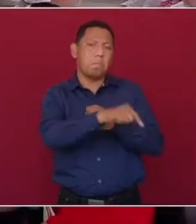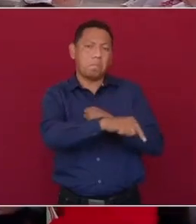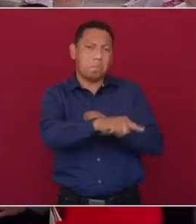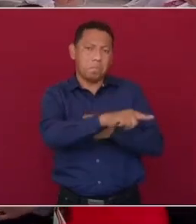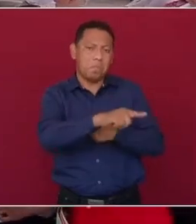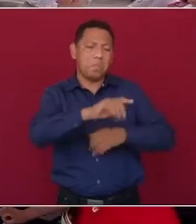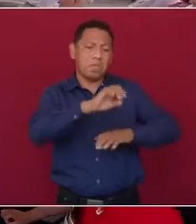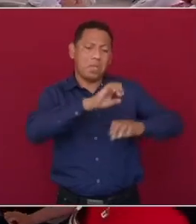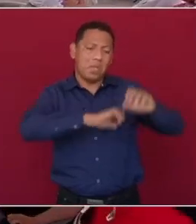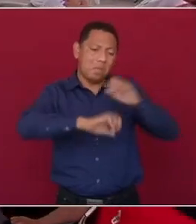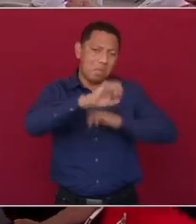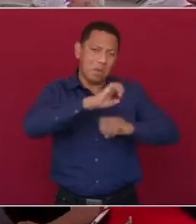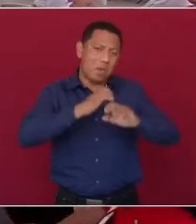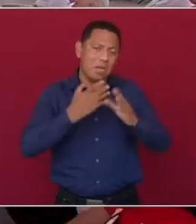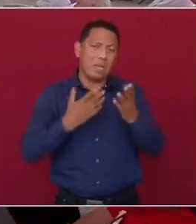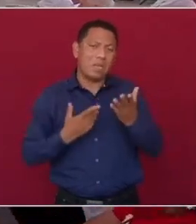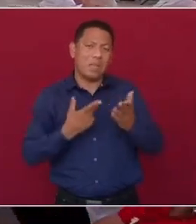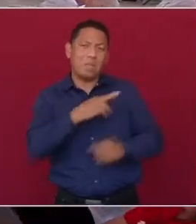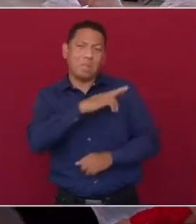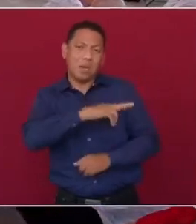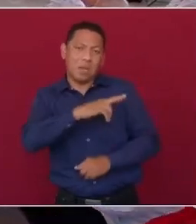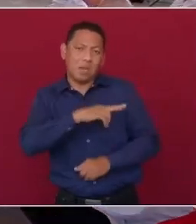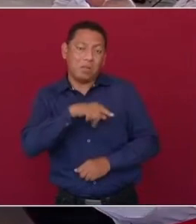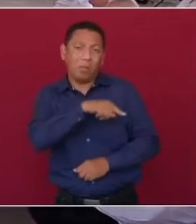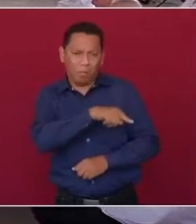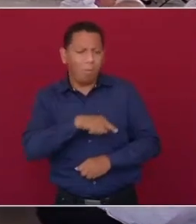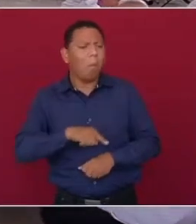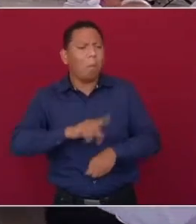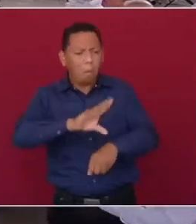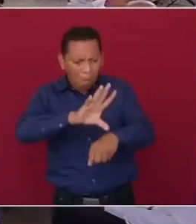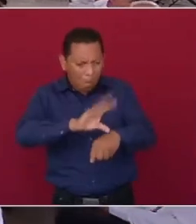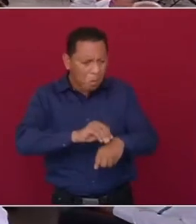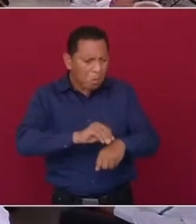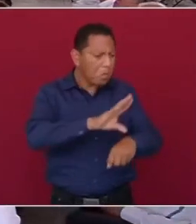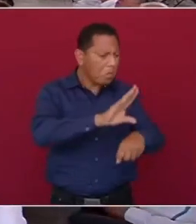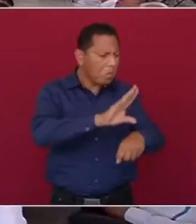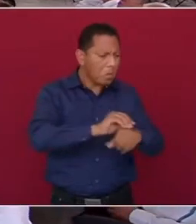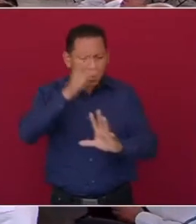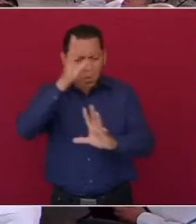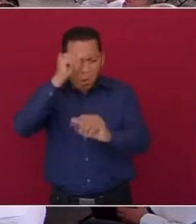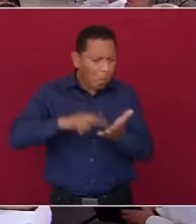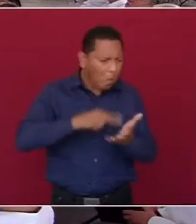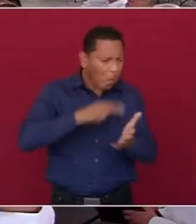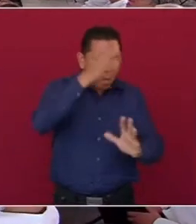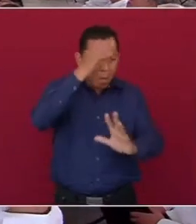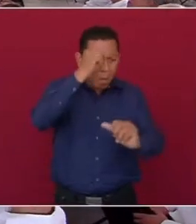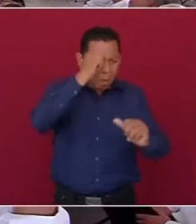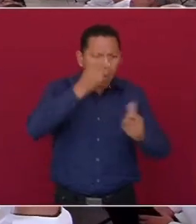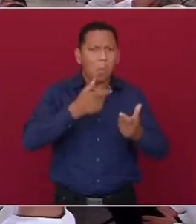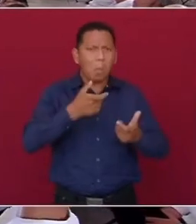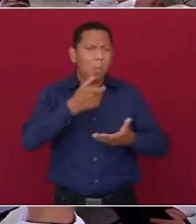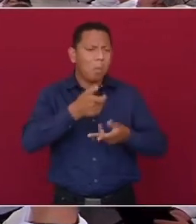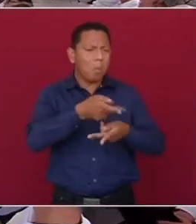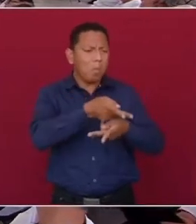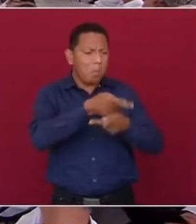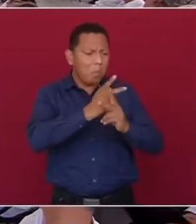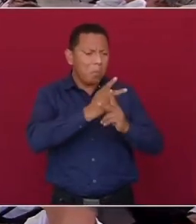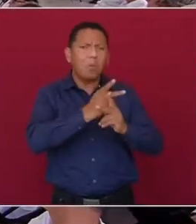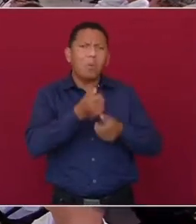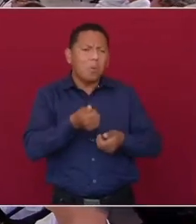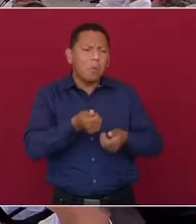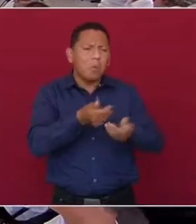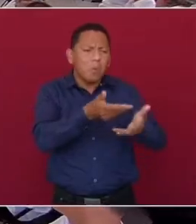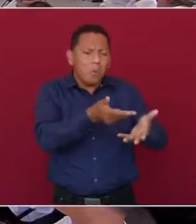todo extranjeras. Se les concedían permisos y concesiones, se les financiaba con